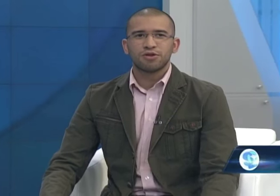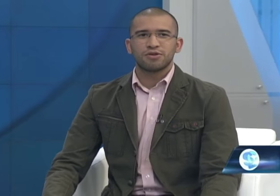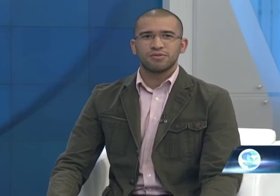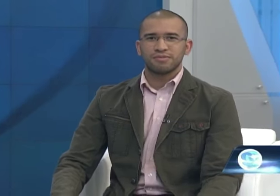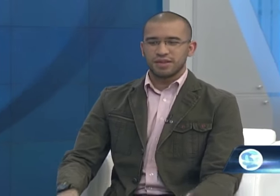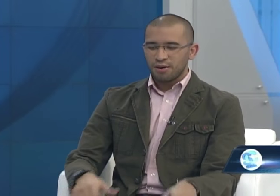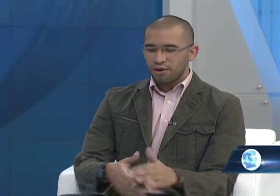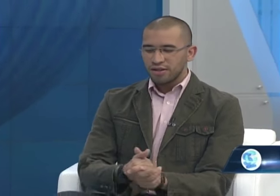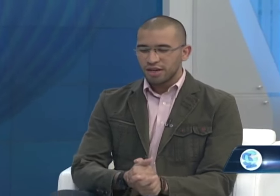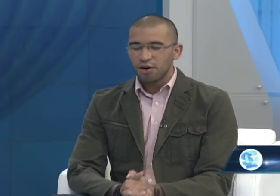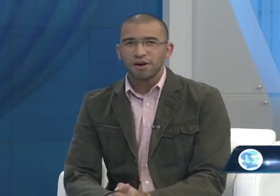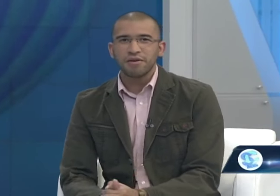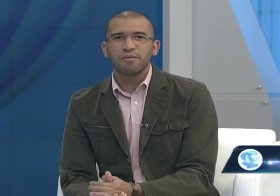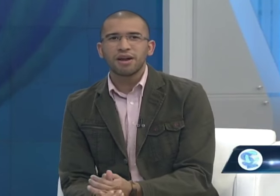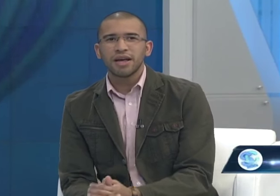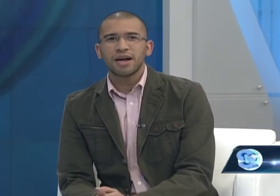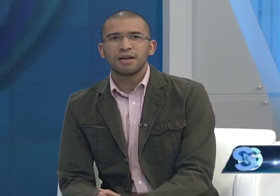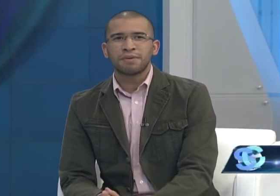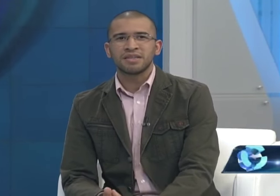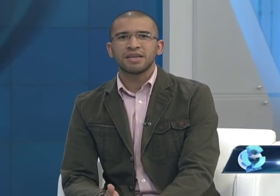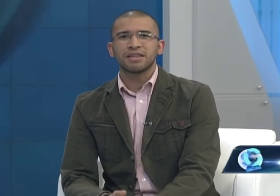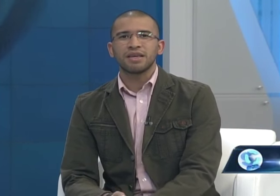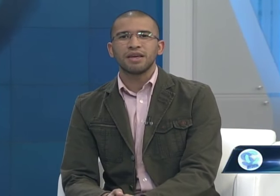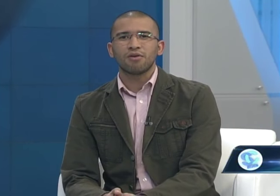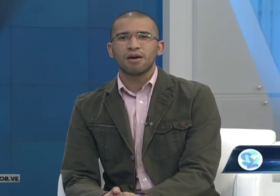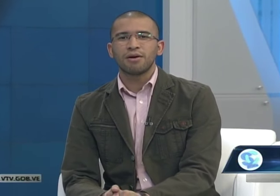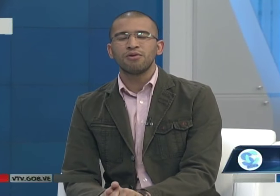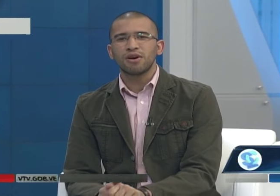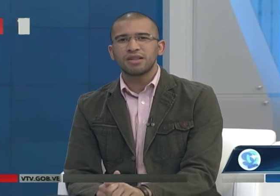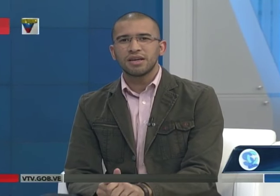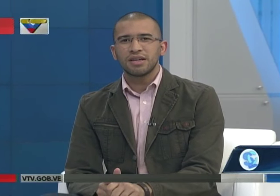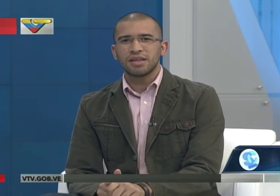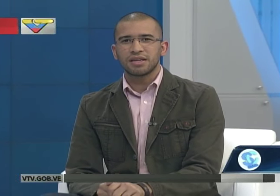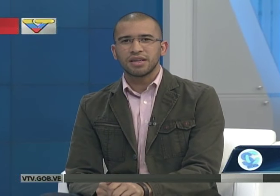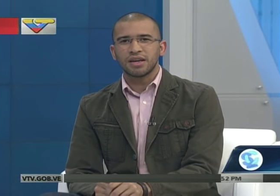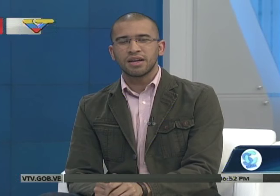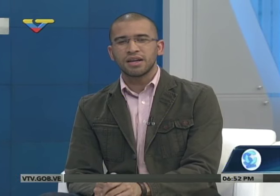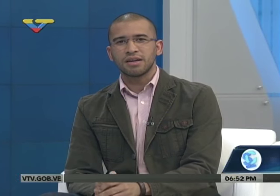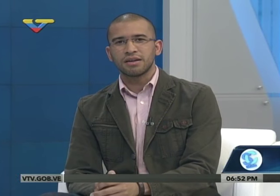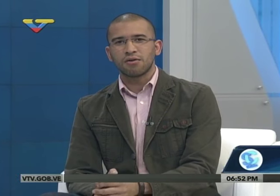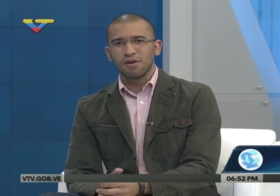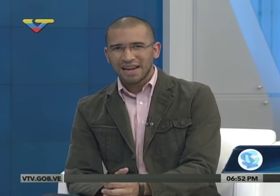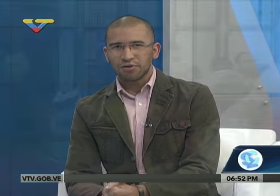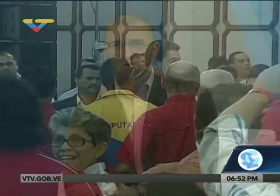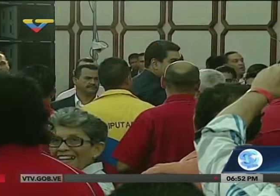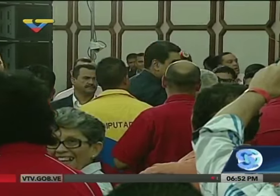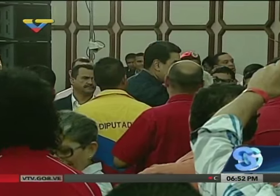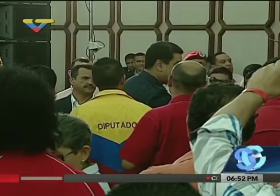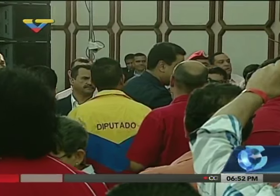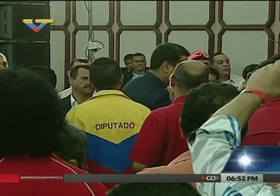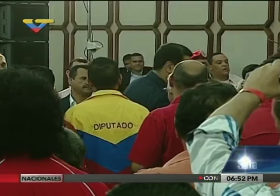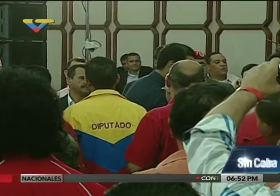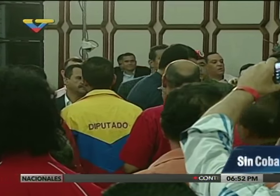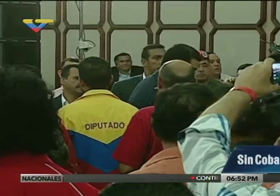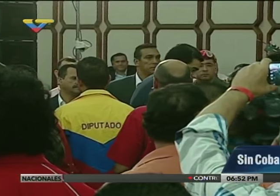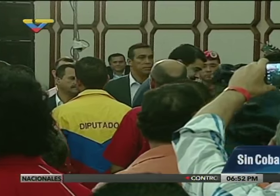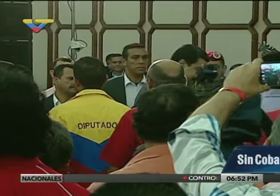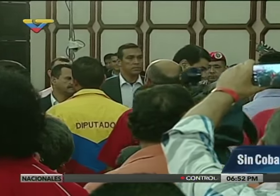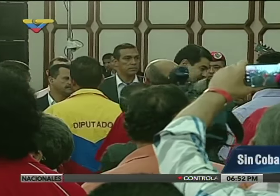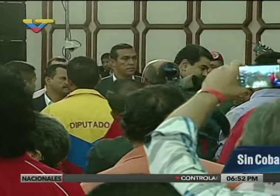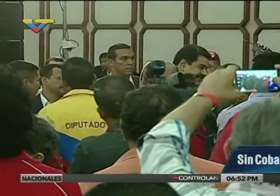Allí vemos, seguimos en Sincova, allí vemos la llegada del presidente Nicolás Maduro a este tercer congreso,